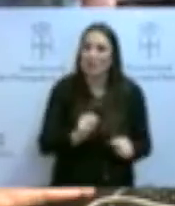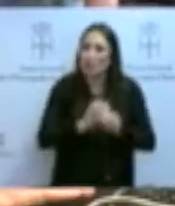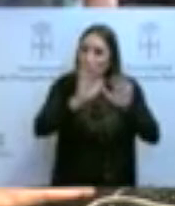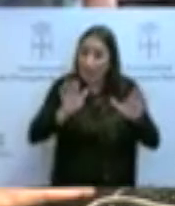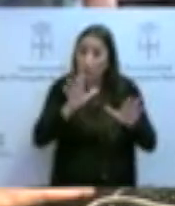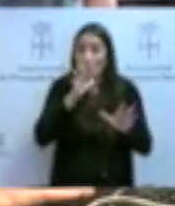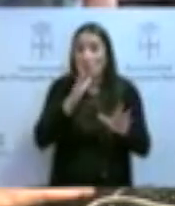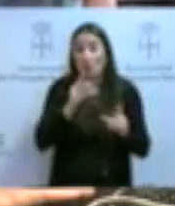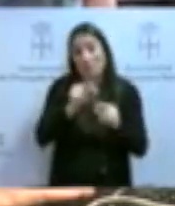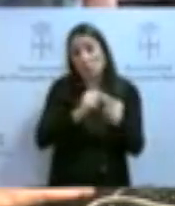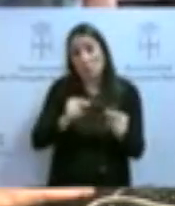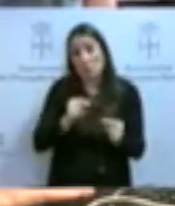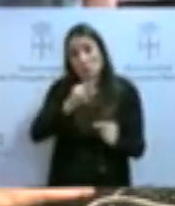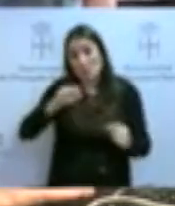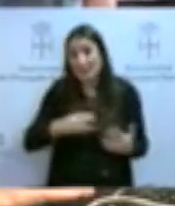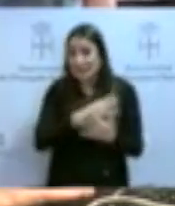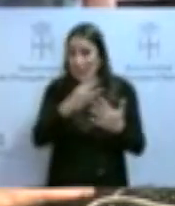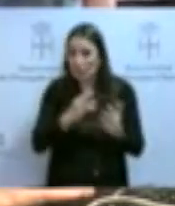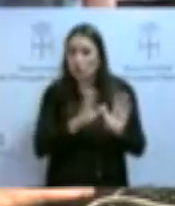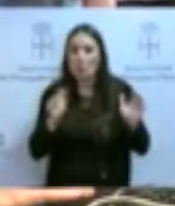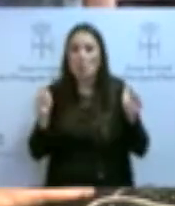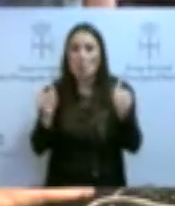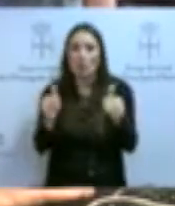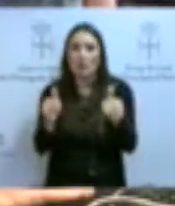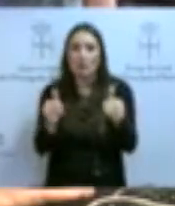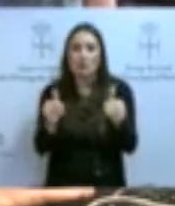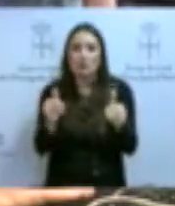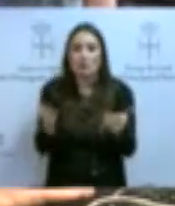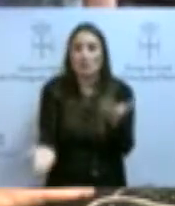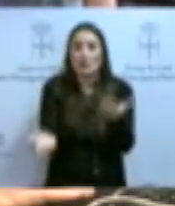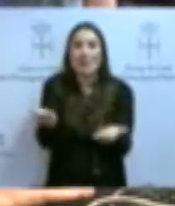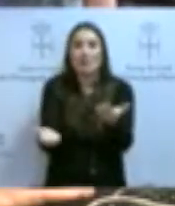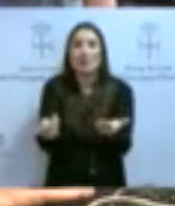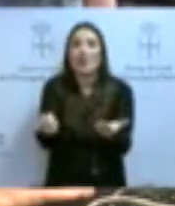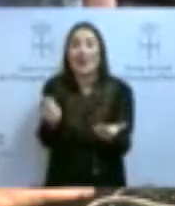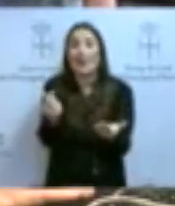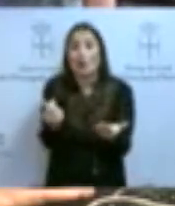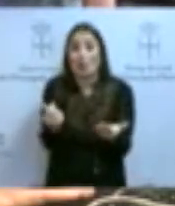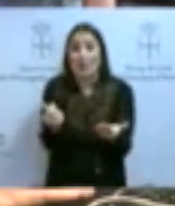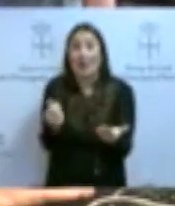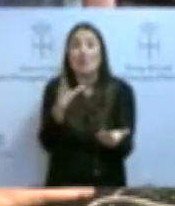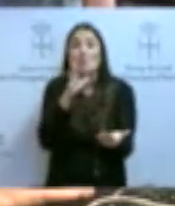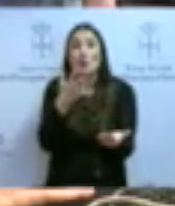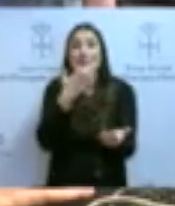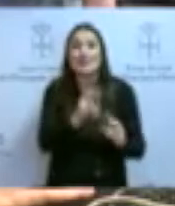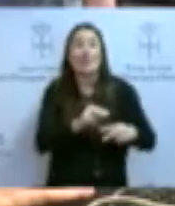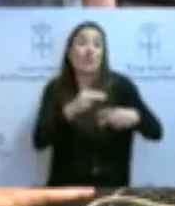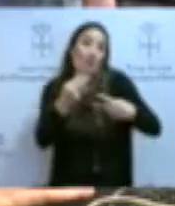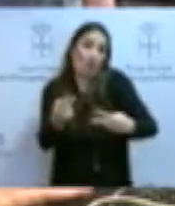abordar desde los presupuestos de 2018 la equivalencia económica allí donde la aplicación de las medidas de devolución de